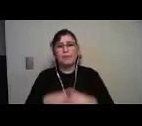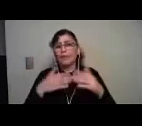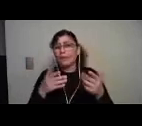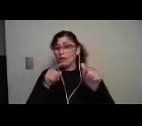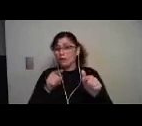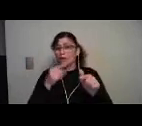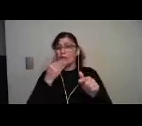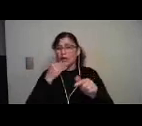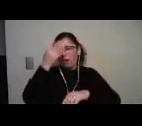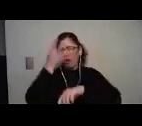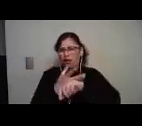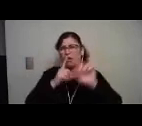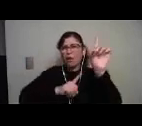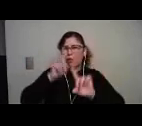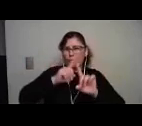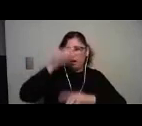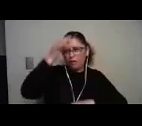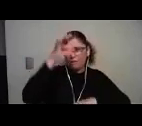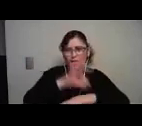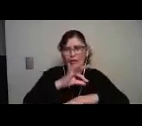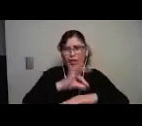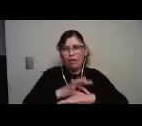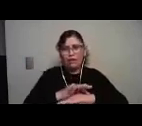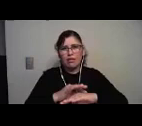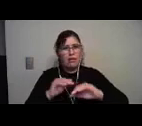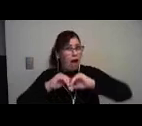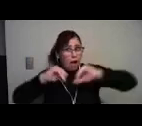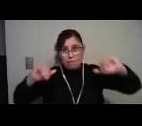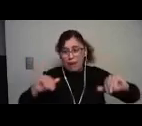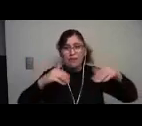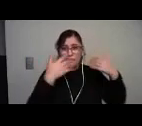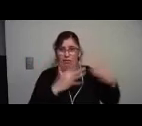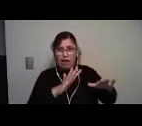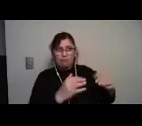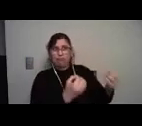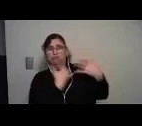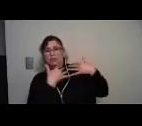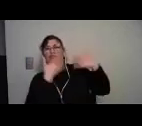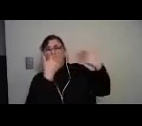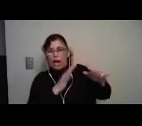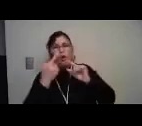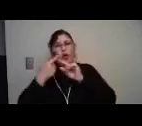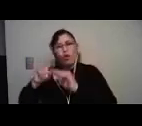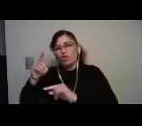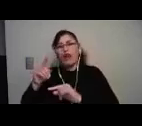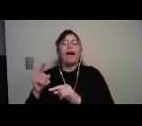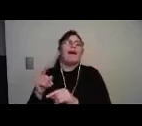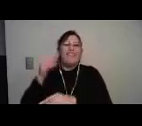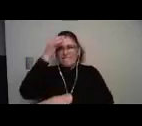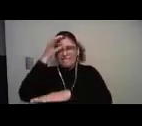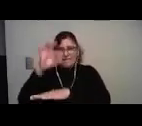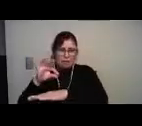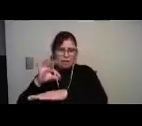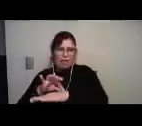También hay enfermedades que, aparte de todas estas que son adquiridas, ¿cierto? Las enfermedades del sistema nervioso